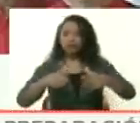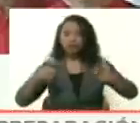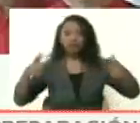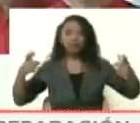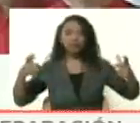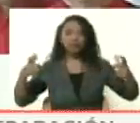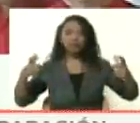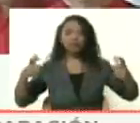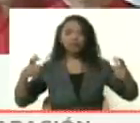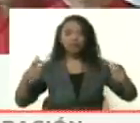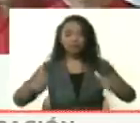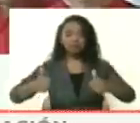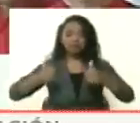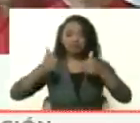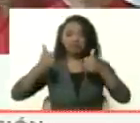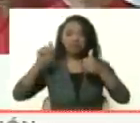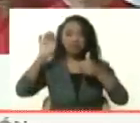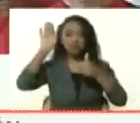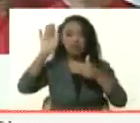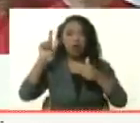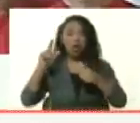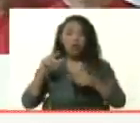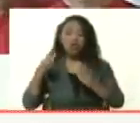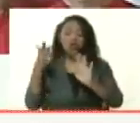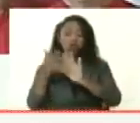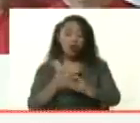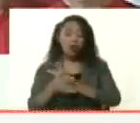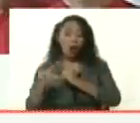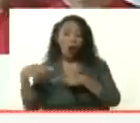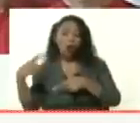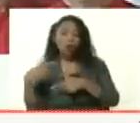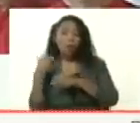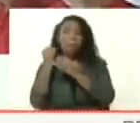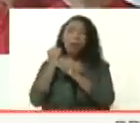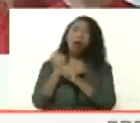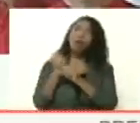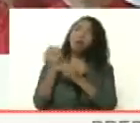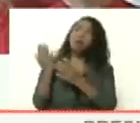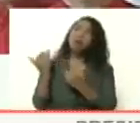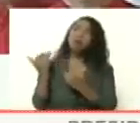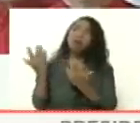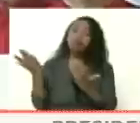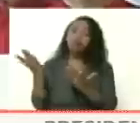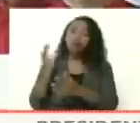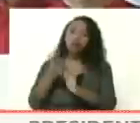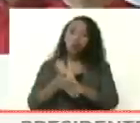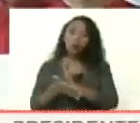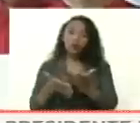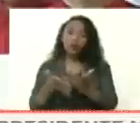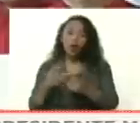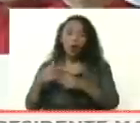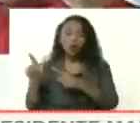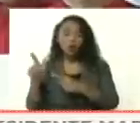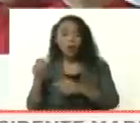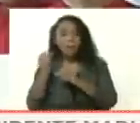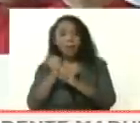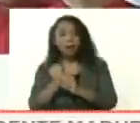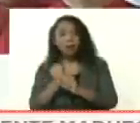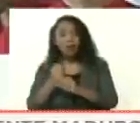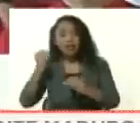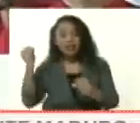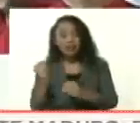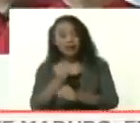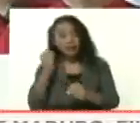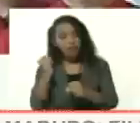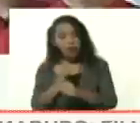esperando, que las cosas les caigan del cielo. Y el secreto es trabajar. Trabajar. Eso es lo que nosotros estamos tratando de hacer